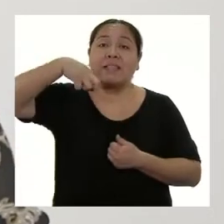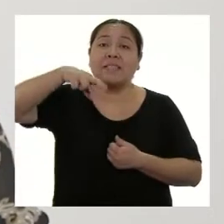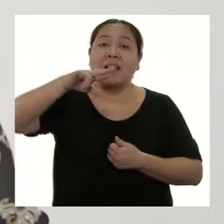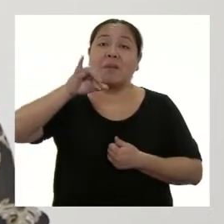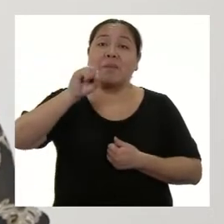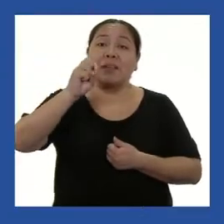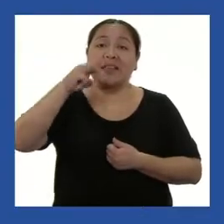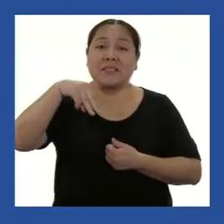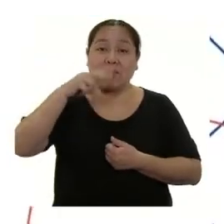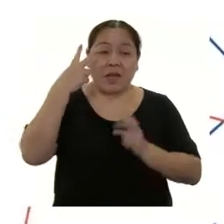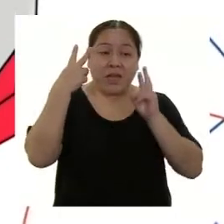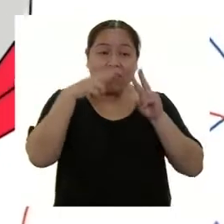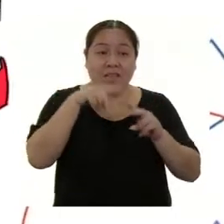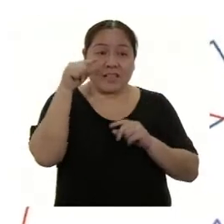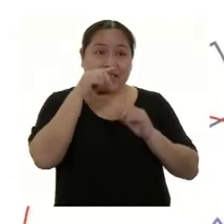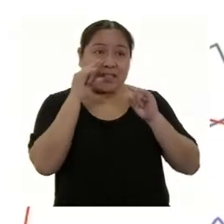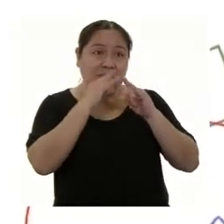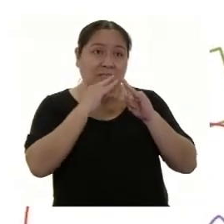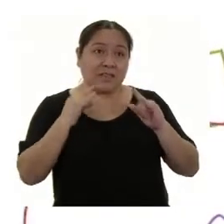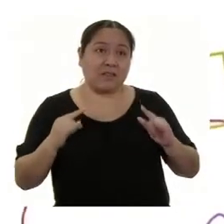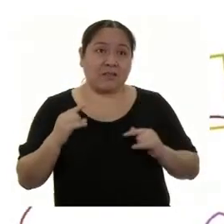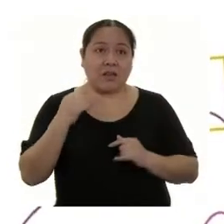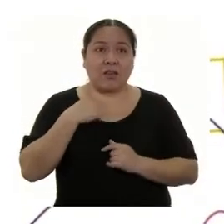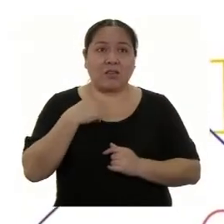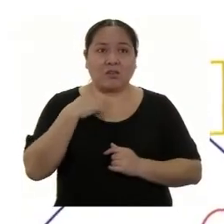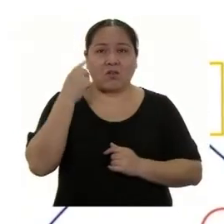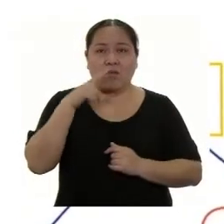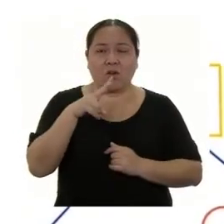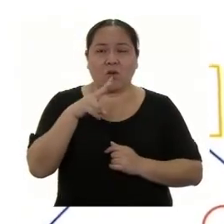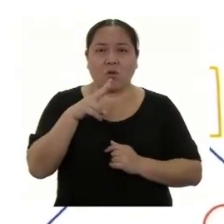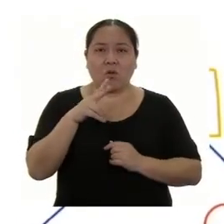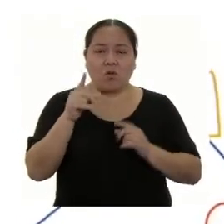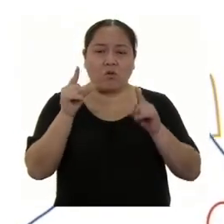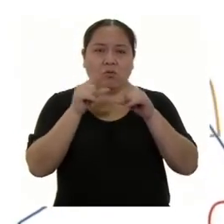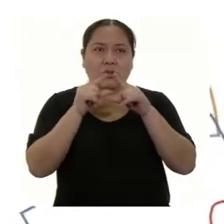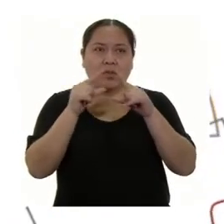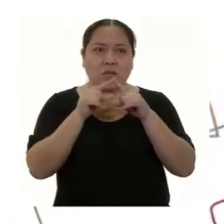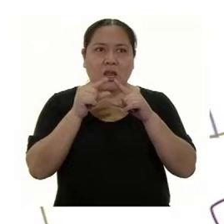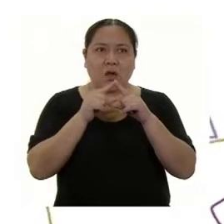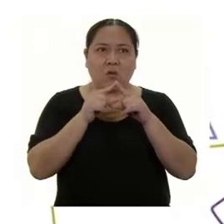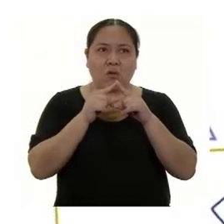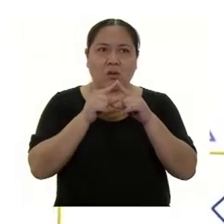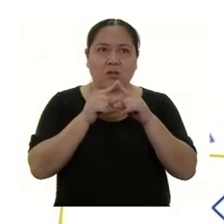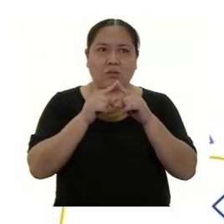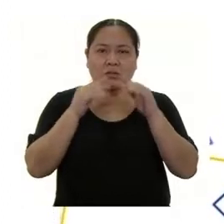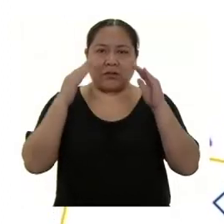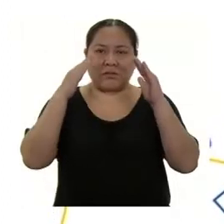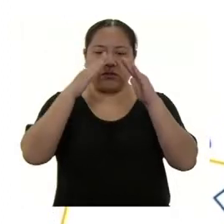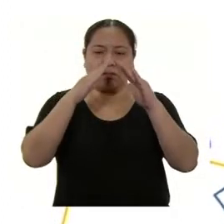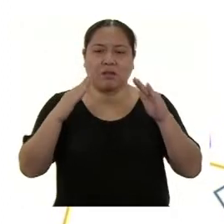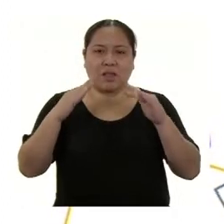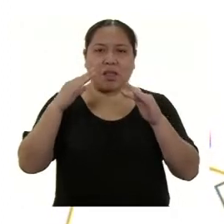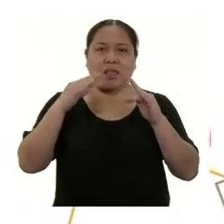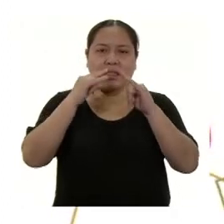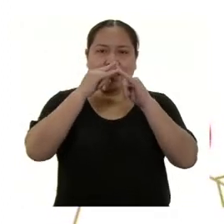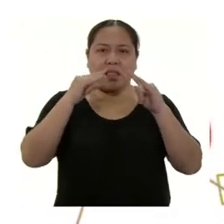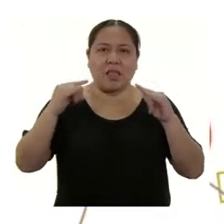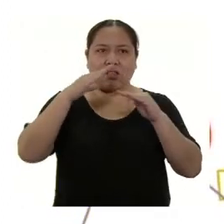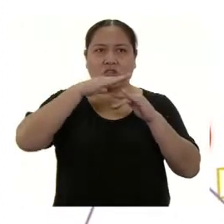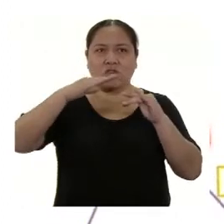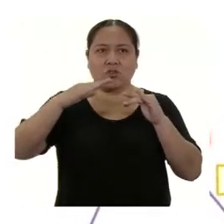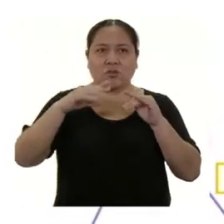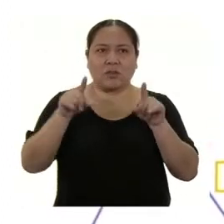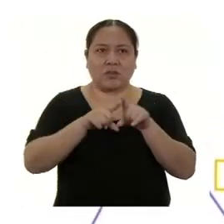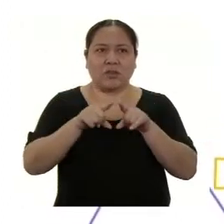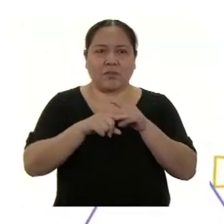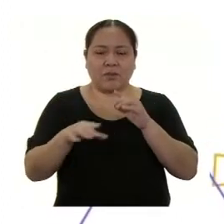reconoces en esa carpa? Ahí veo un prisma triangular que vendría a ser la parte del techo. Y veo también un